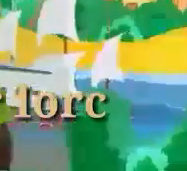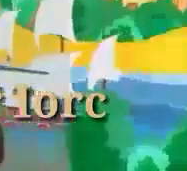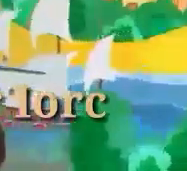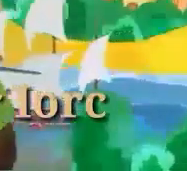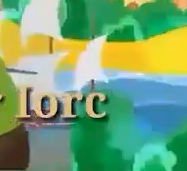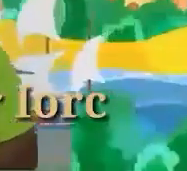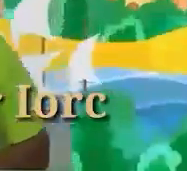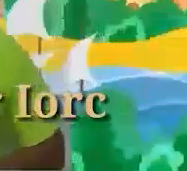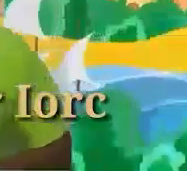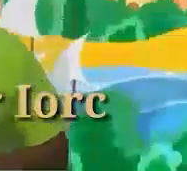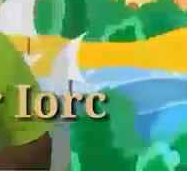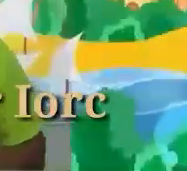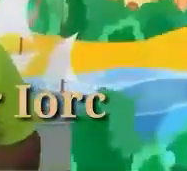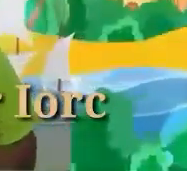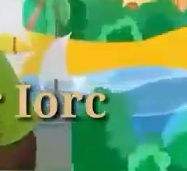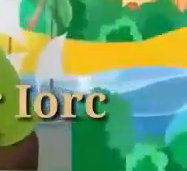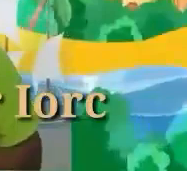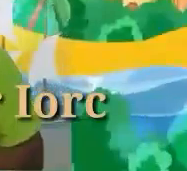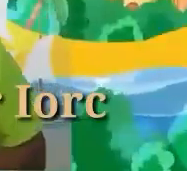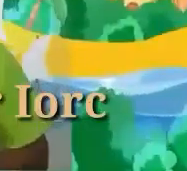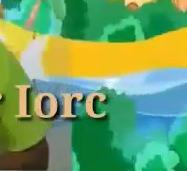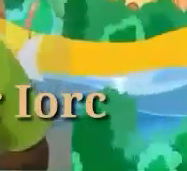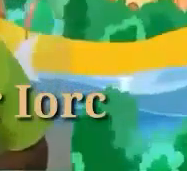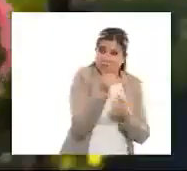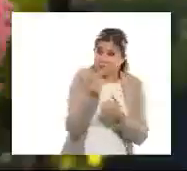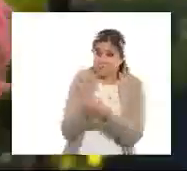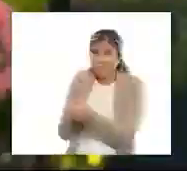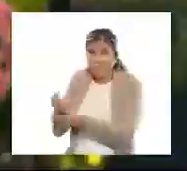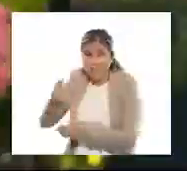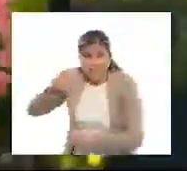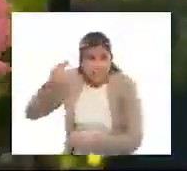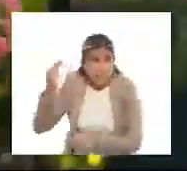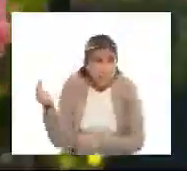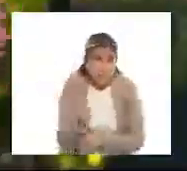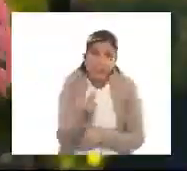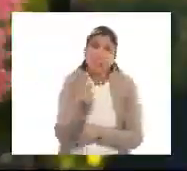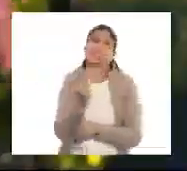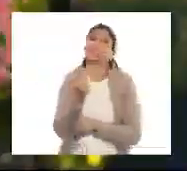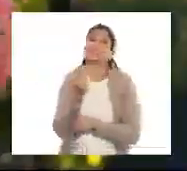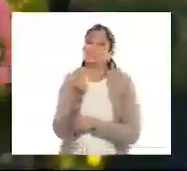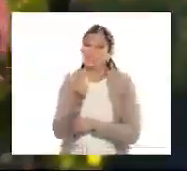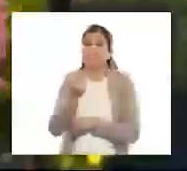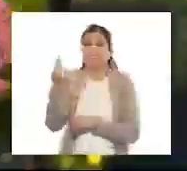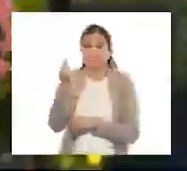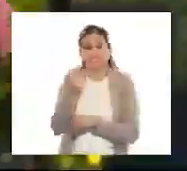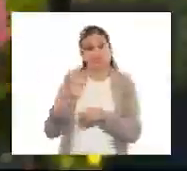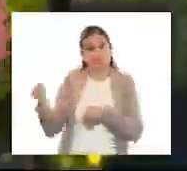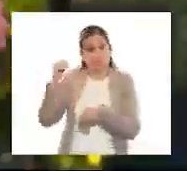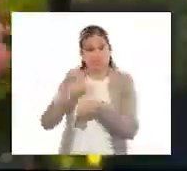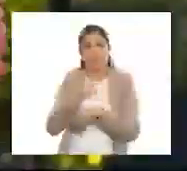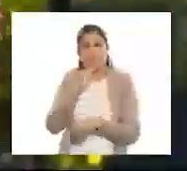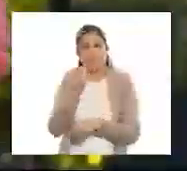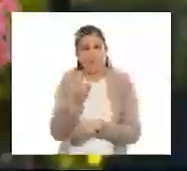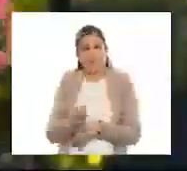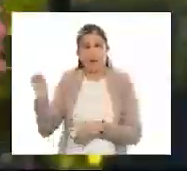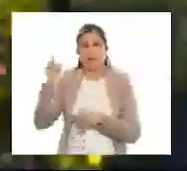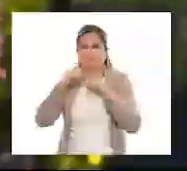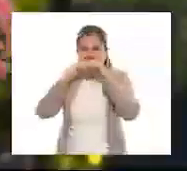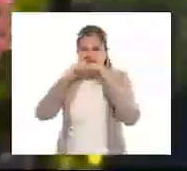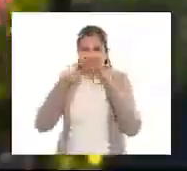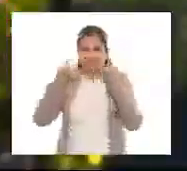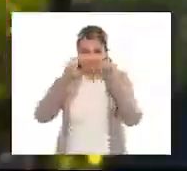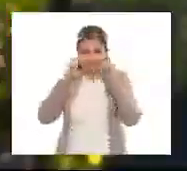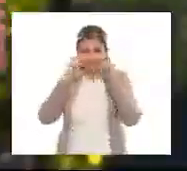Bienvenido a mi canal. En este canal podrás encontrar clases de educación. Necesario. Si lo haces, utiliza el